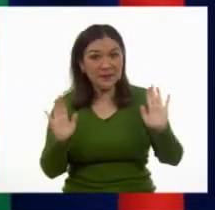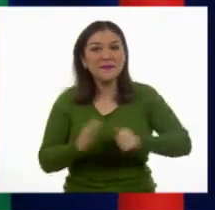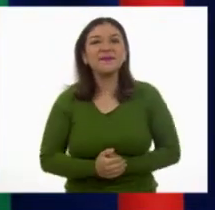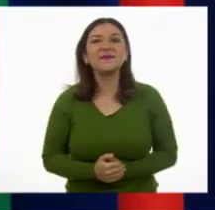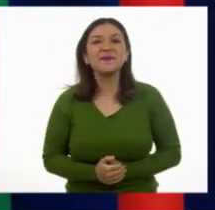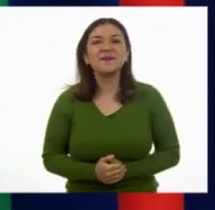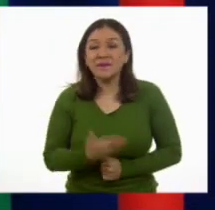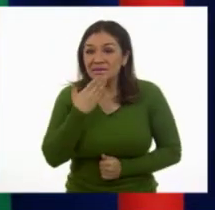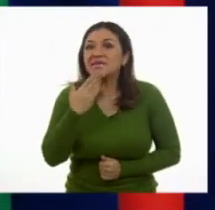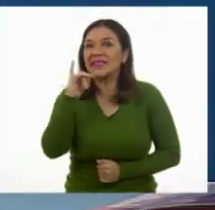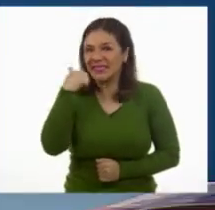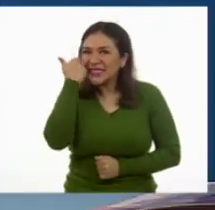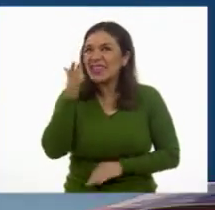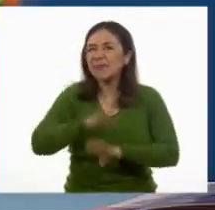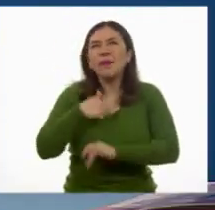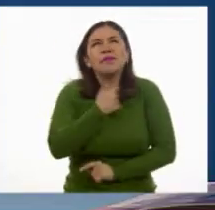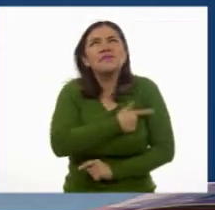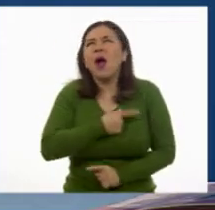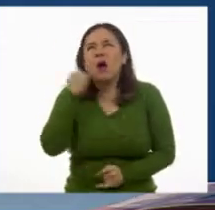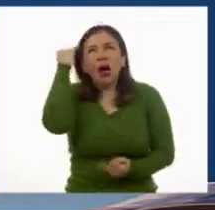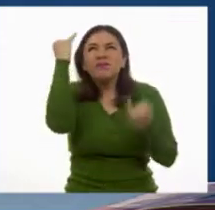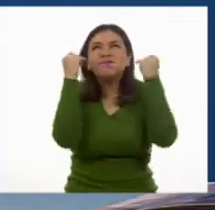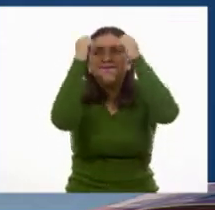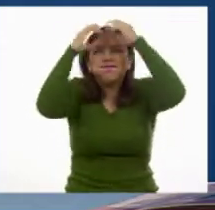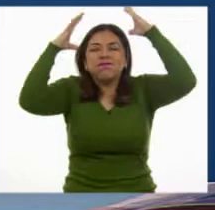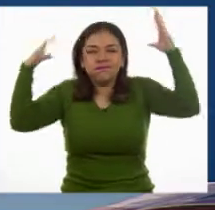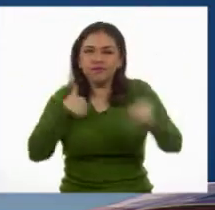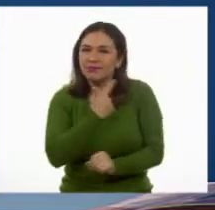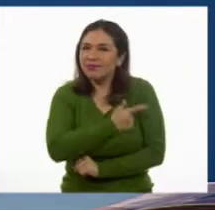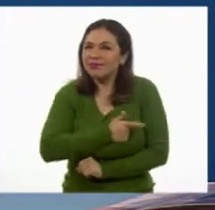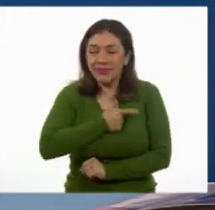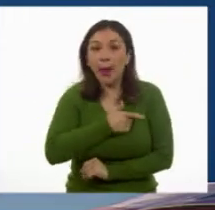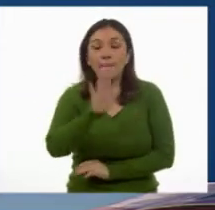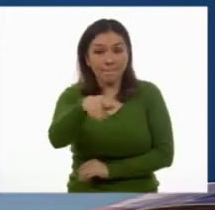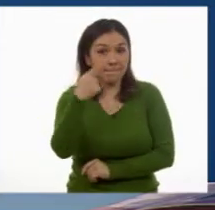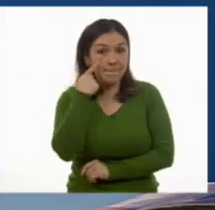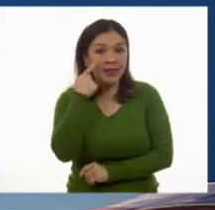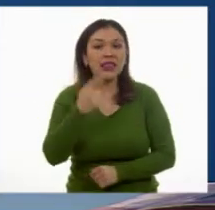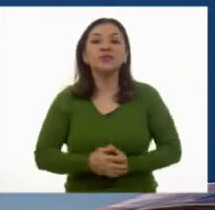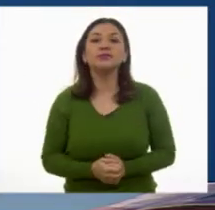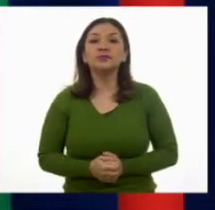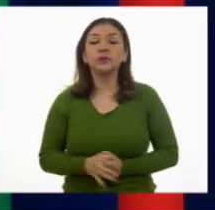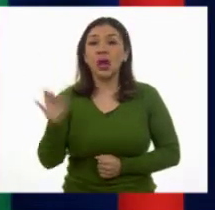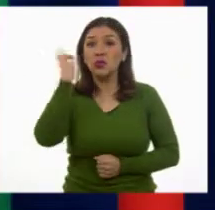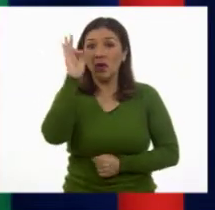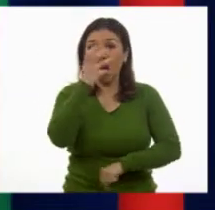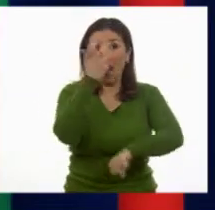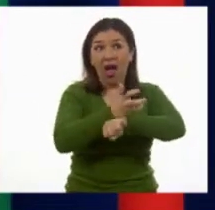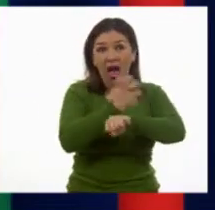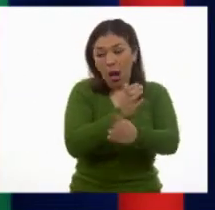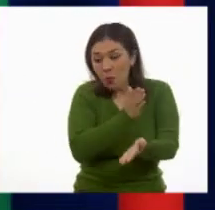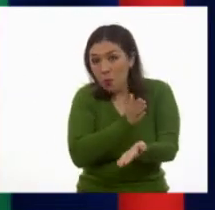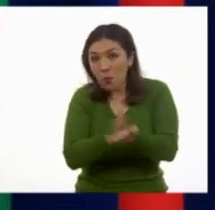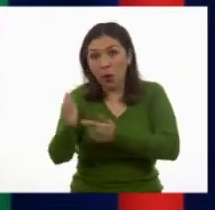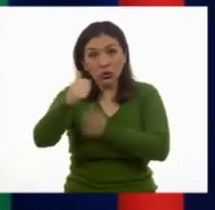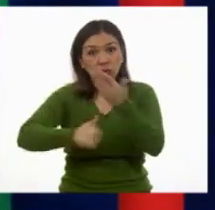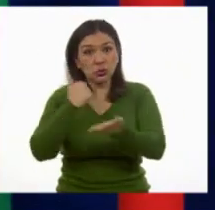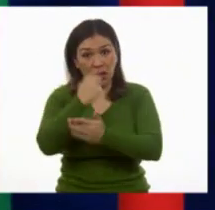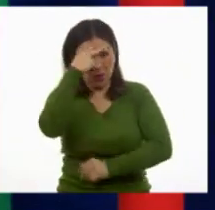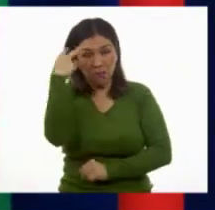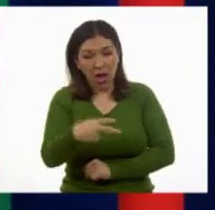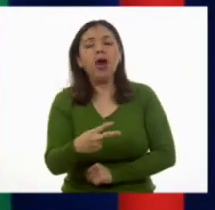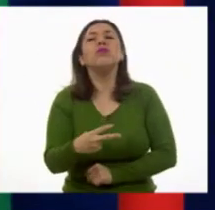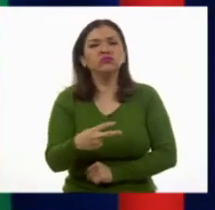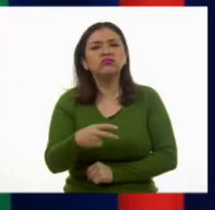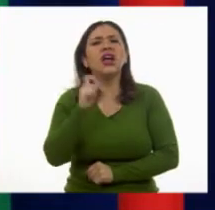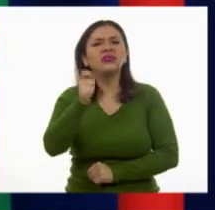parece. Sí, me encanta usar la imaginación. Pues miren, cuando los norteamericanos llegaron a la Ciudad de México, lo